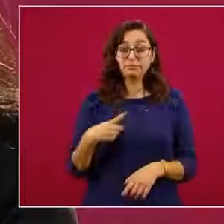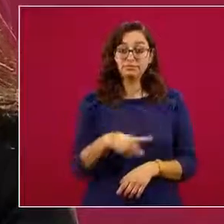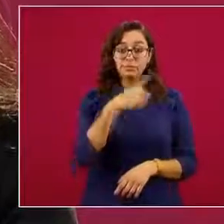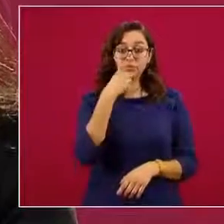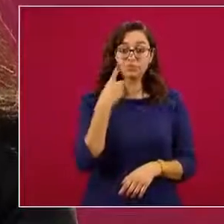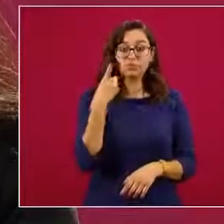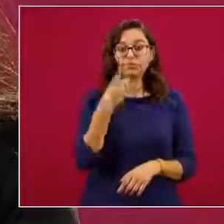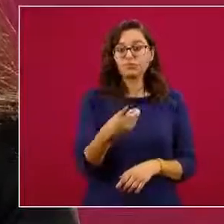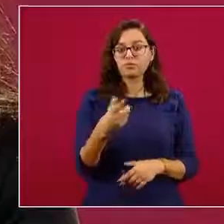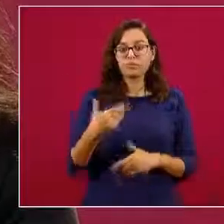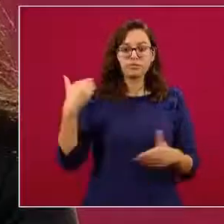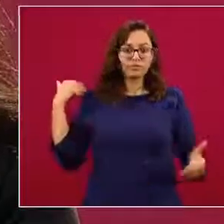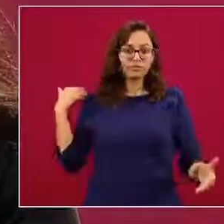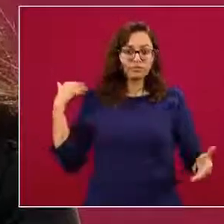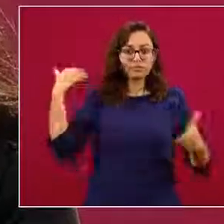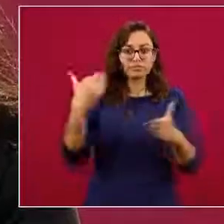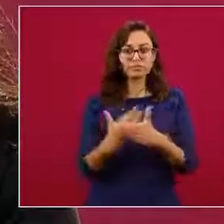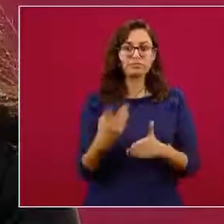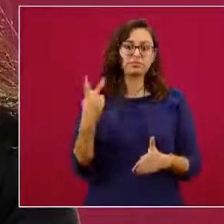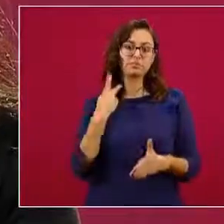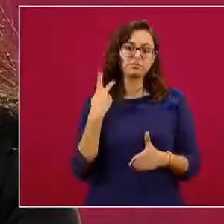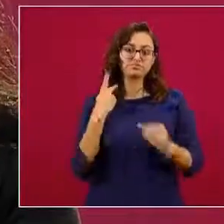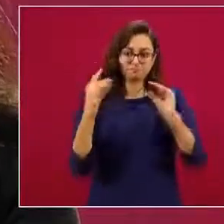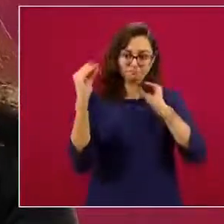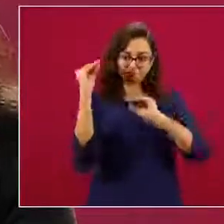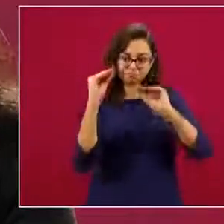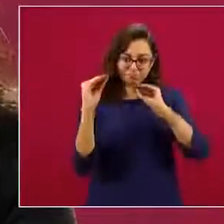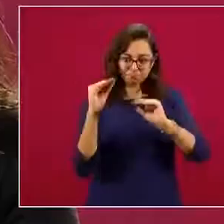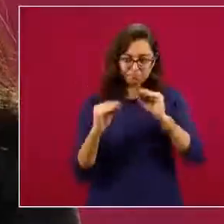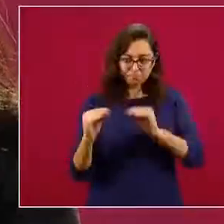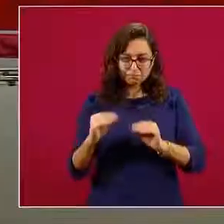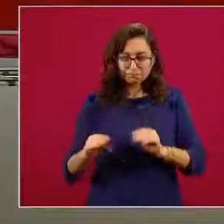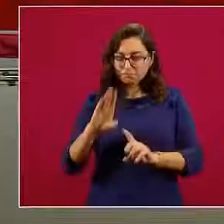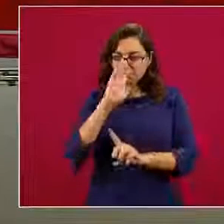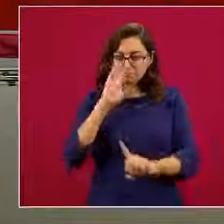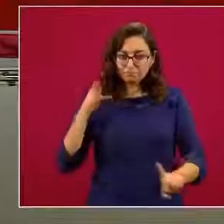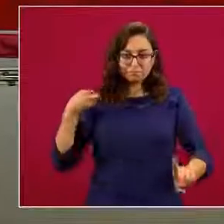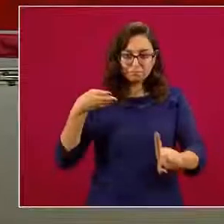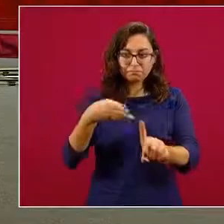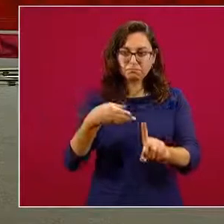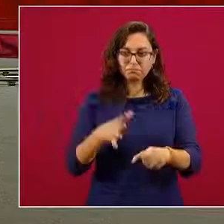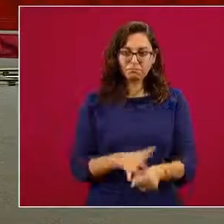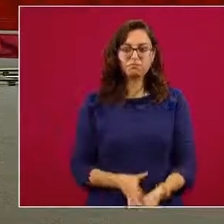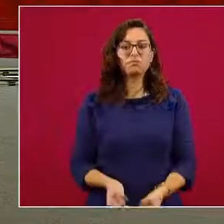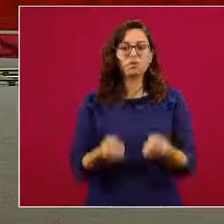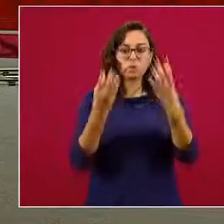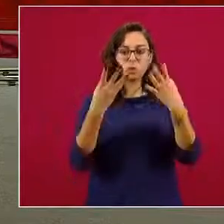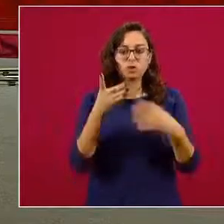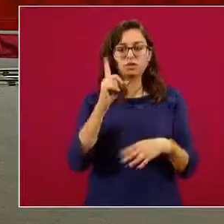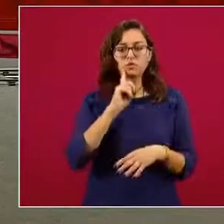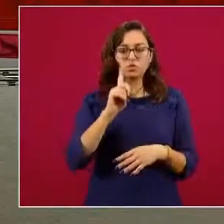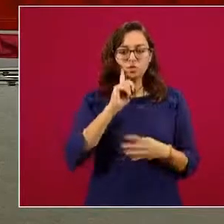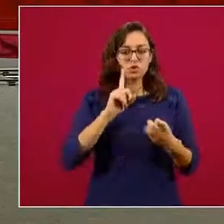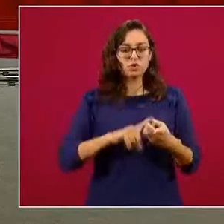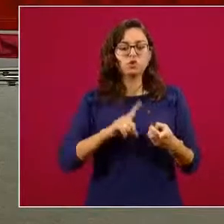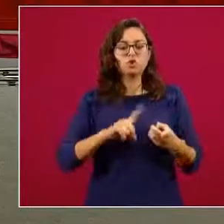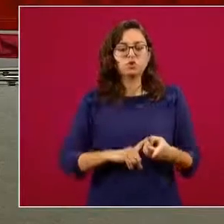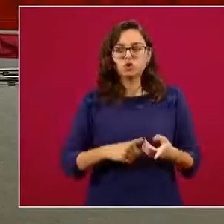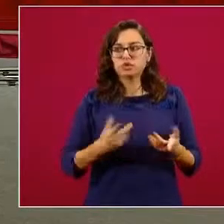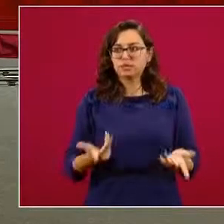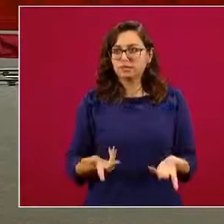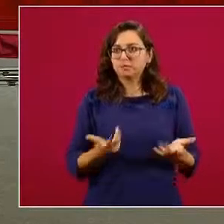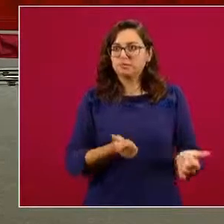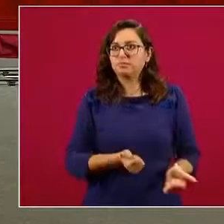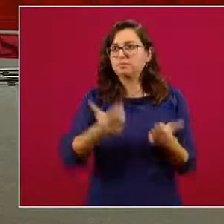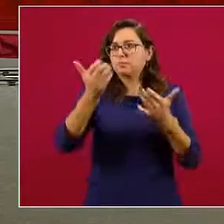digamos que no ha habido una política realmente enfocada a conocer dónde están nuestras empresarias exportando,